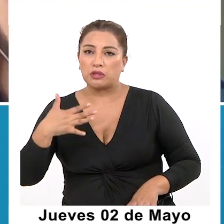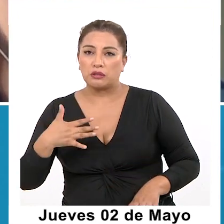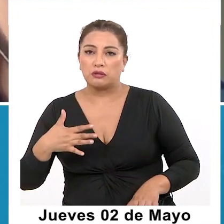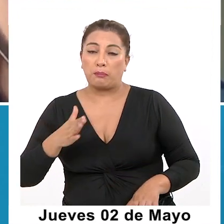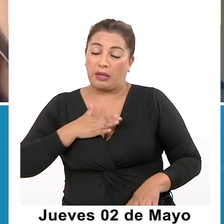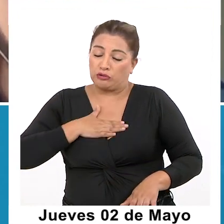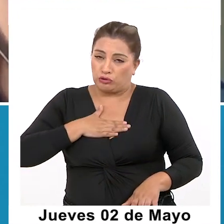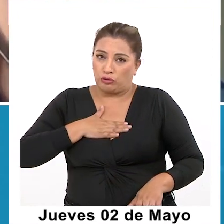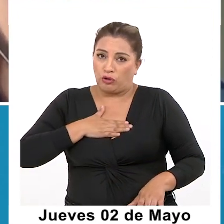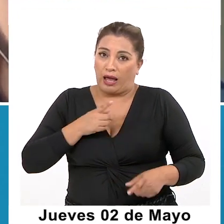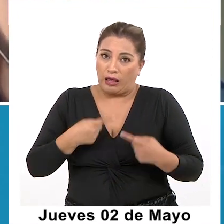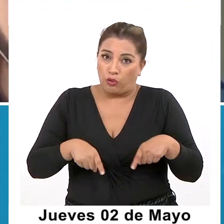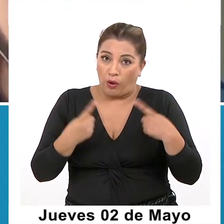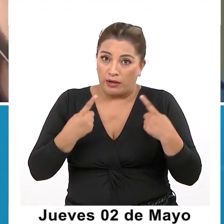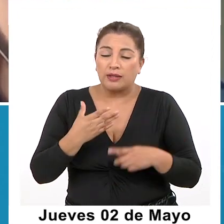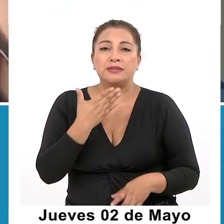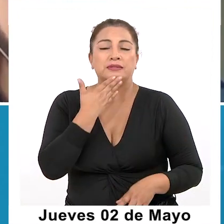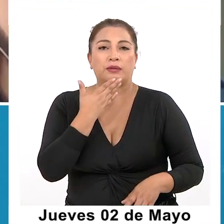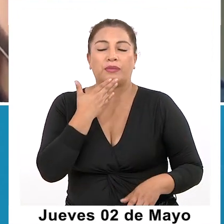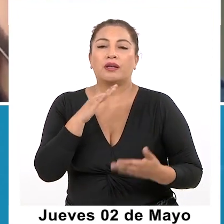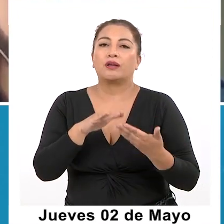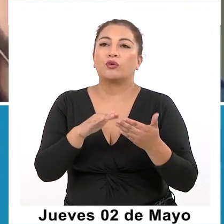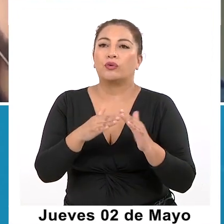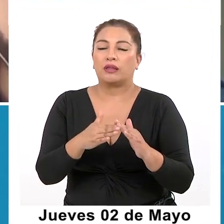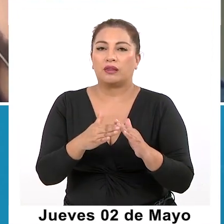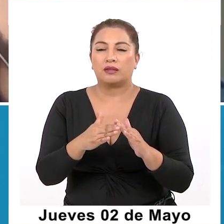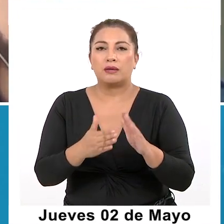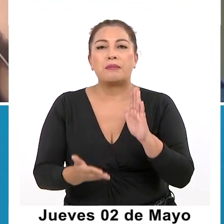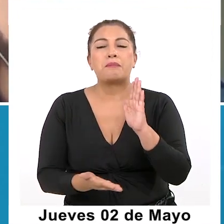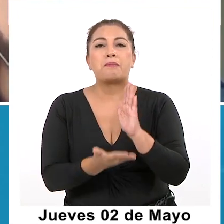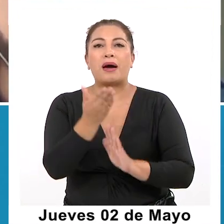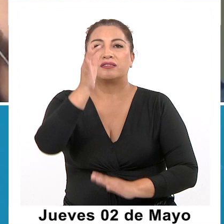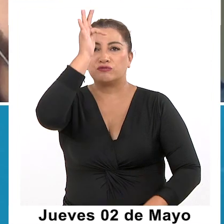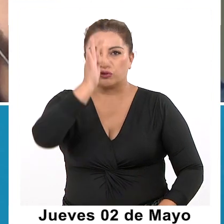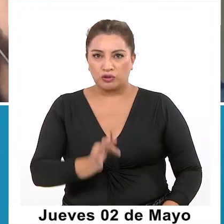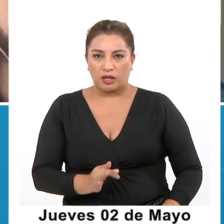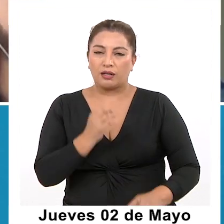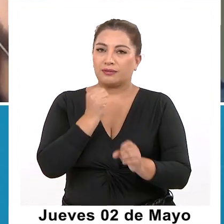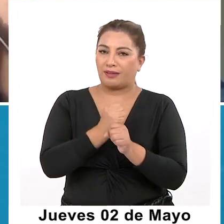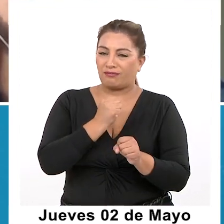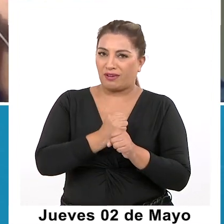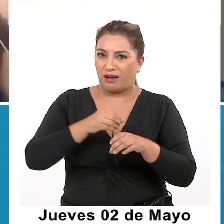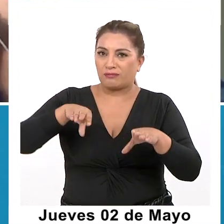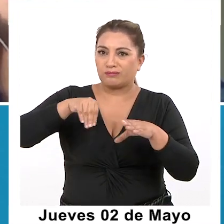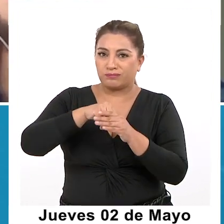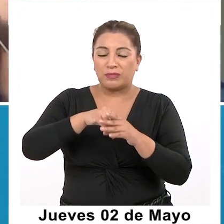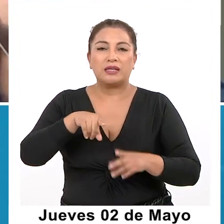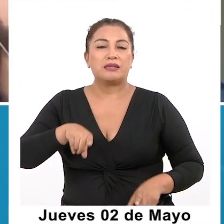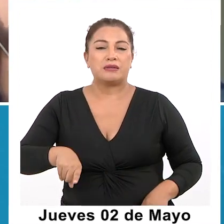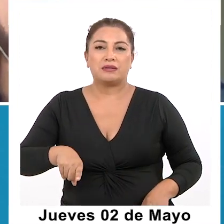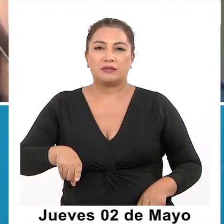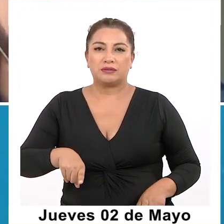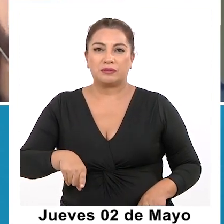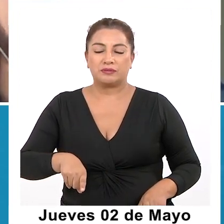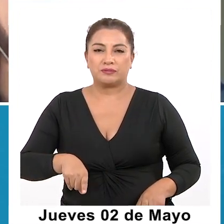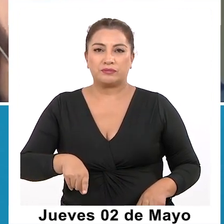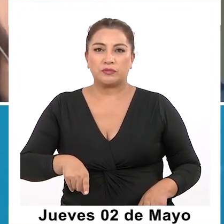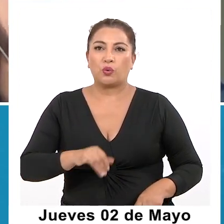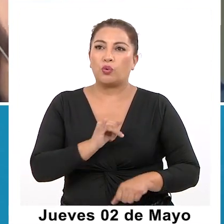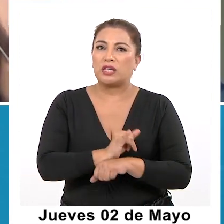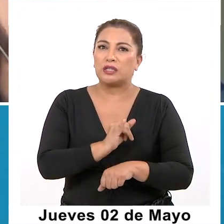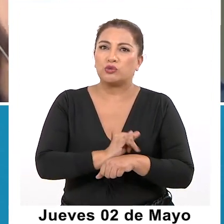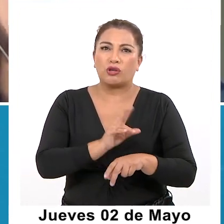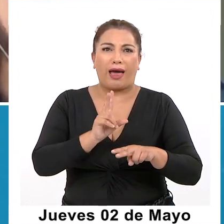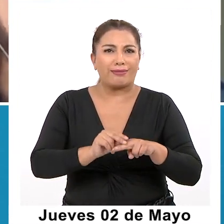nosotros y para nosotros en efecto para la comunidad incremento dotacional el incremento dotacional para nosotros de una una entidad tan